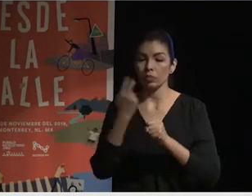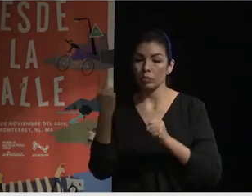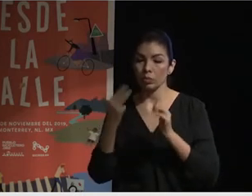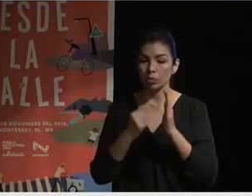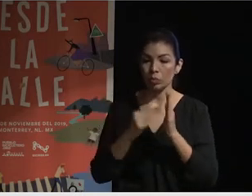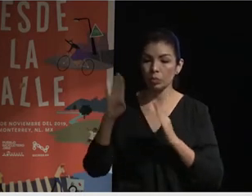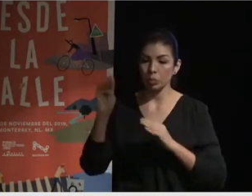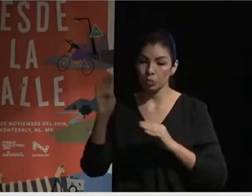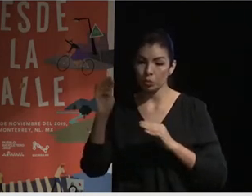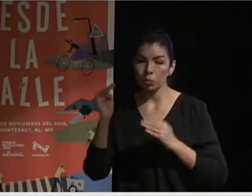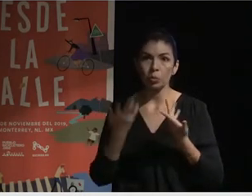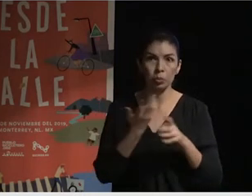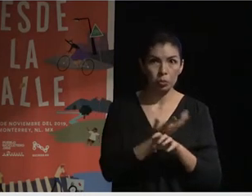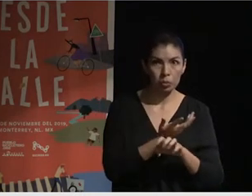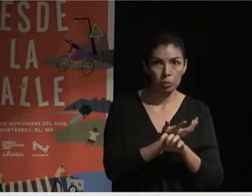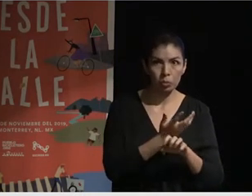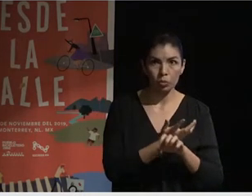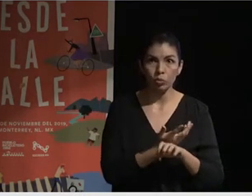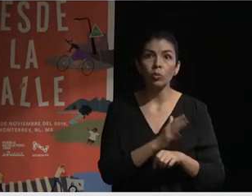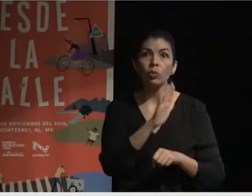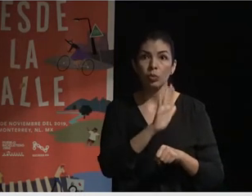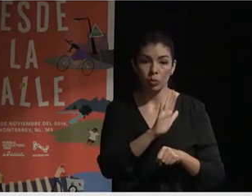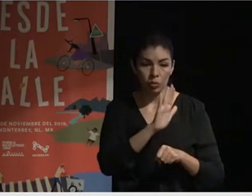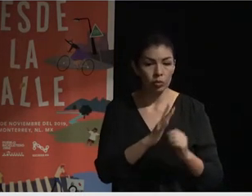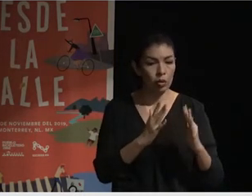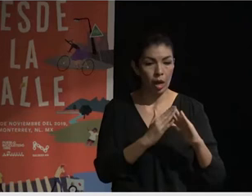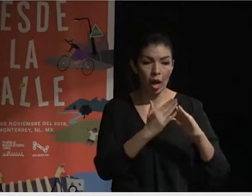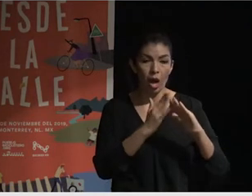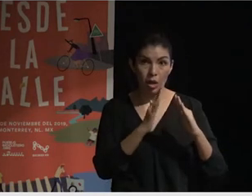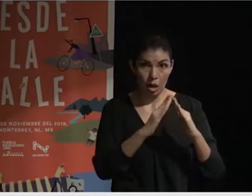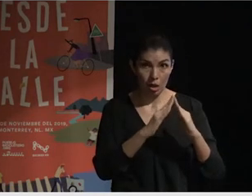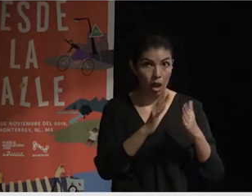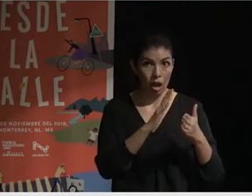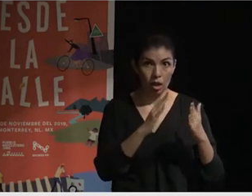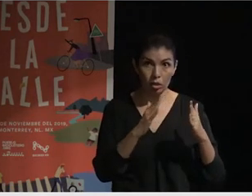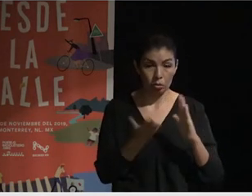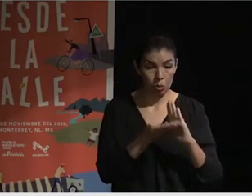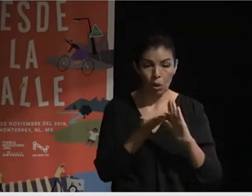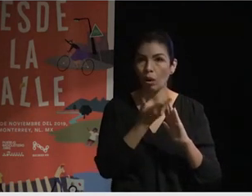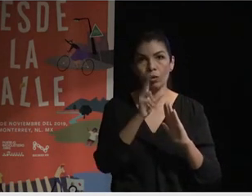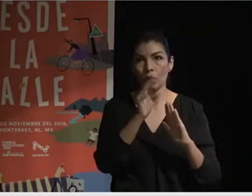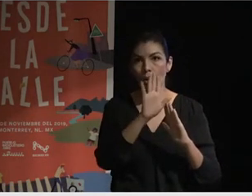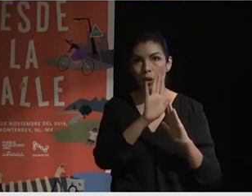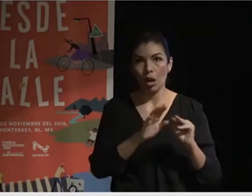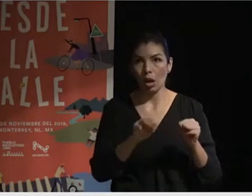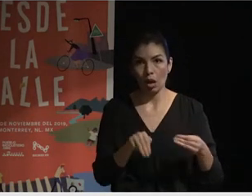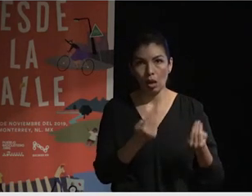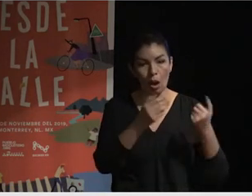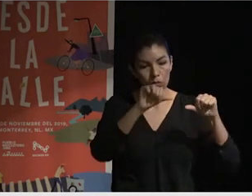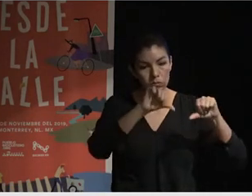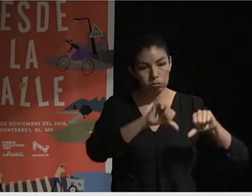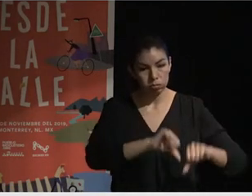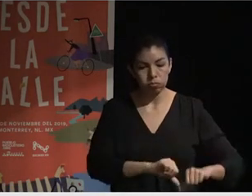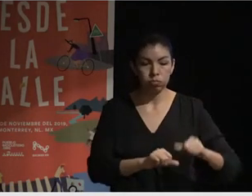su estratosfera necesita cada vez más de estos proyectos como Mítica y todas estas fibras que aterrizan